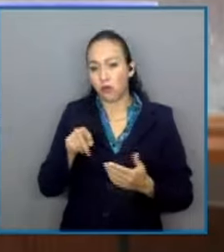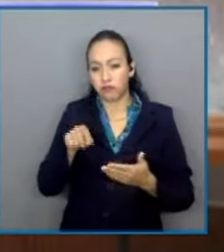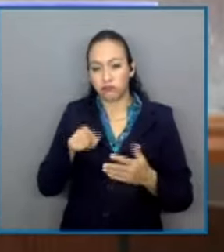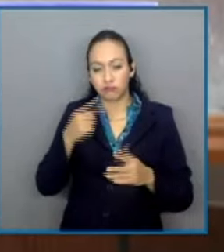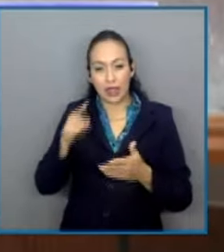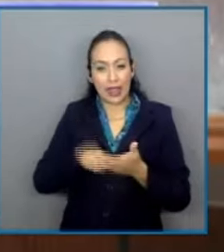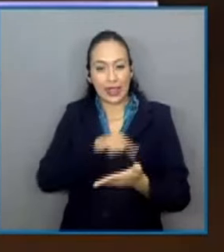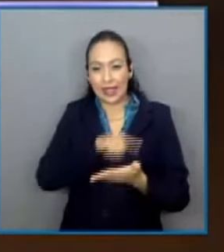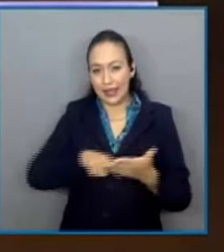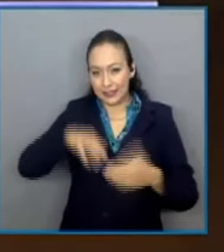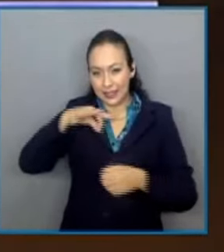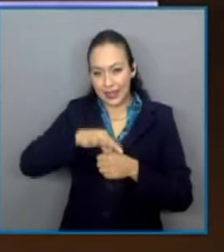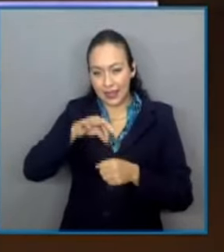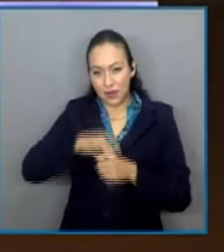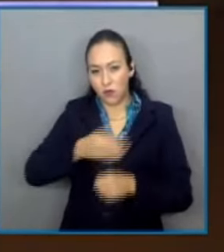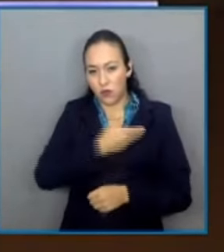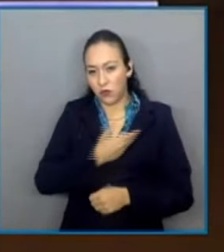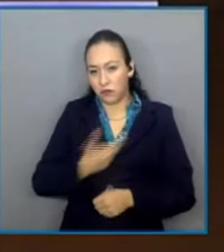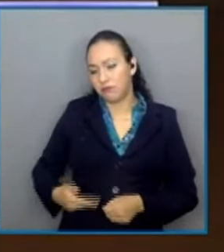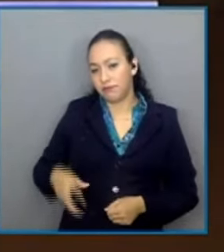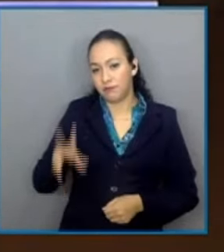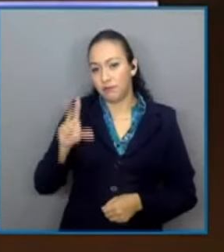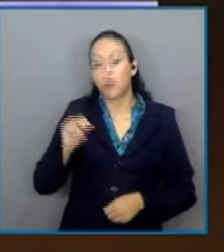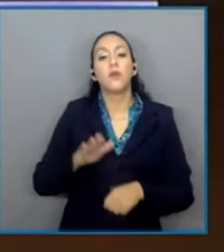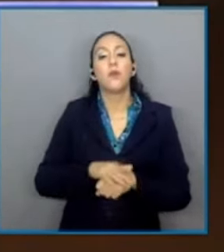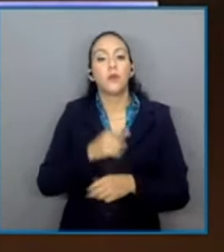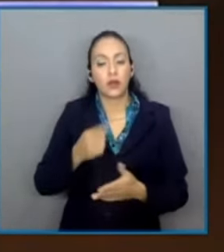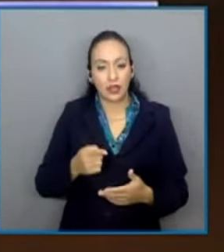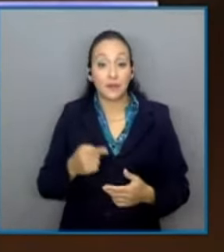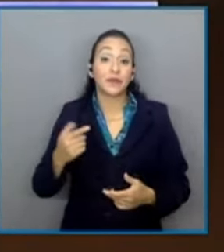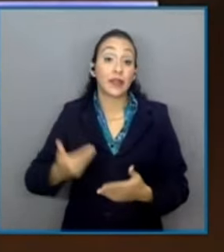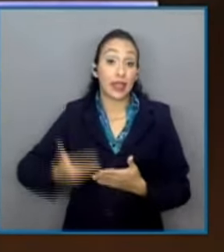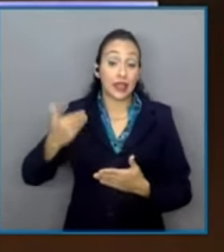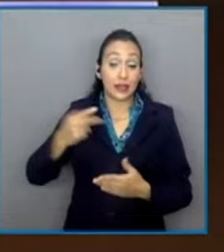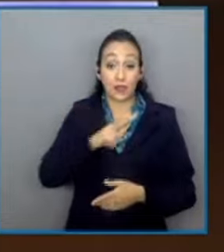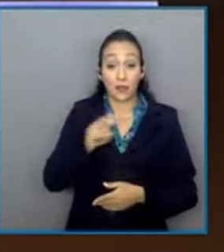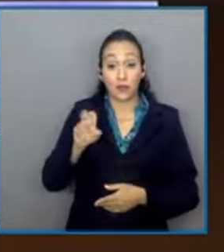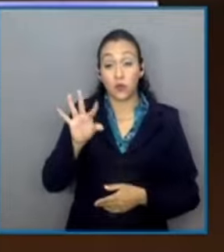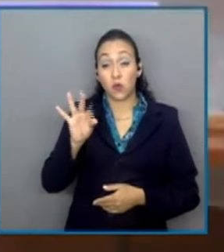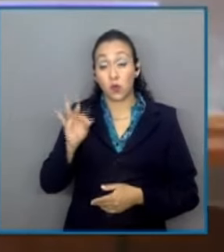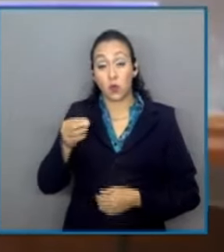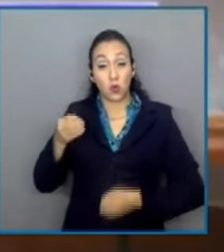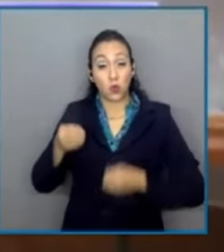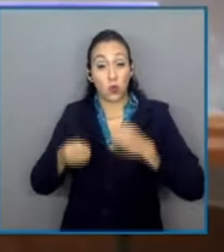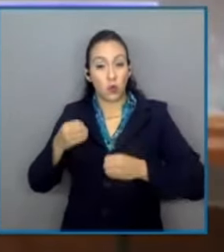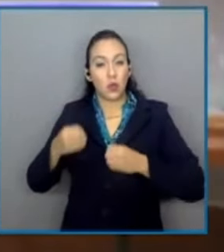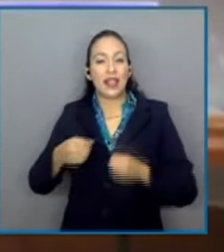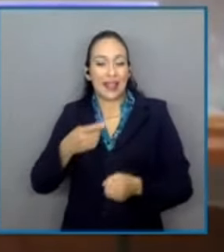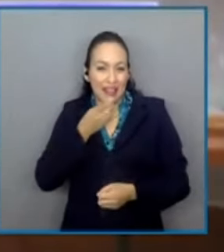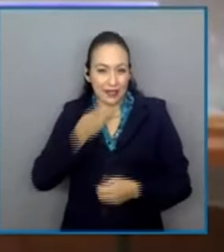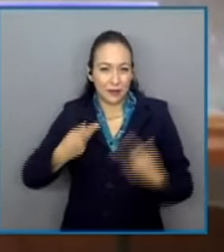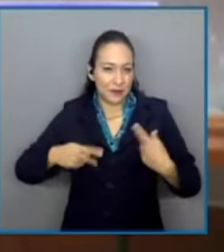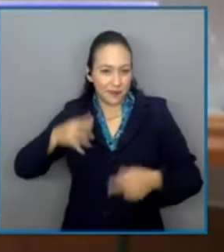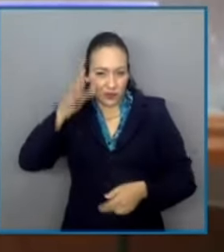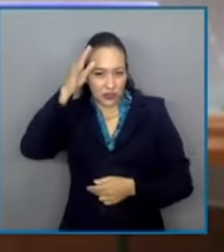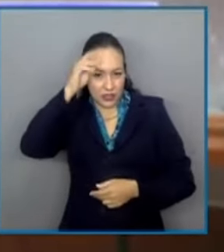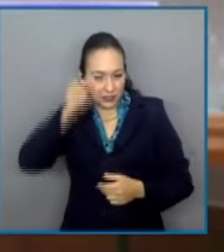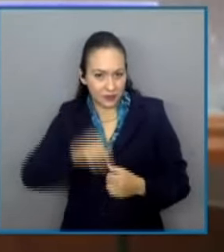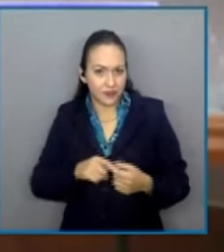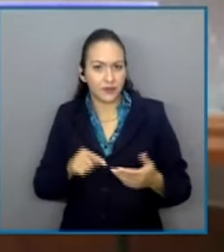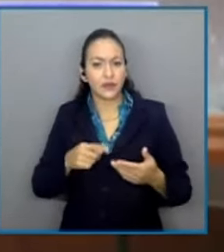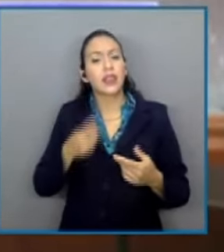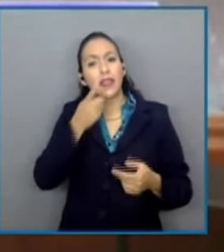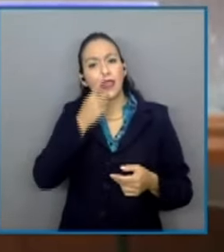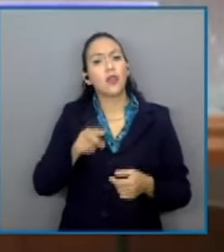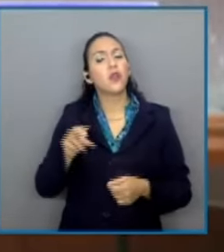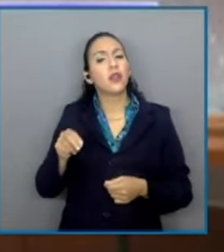elección presidencial que fueron impugnados en 240 juicios de inconformidad. Incluso rechazó anular la votación recibida